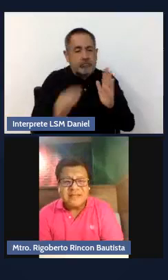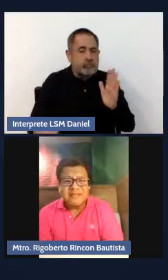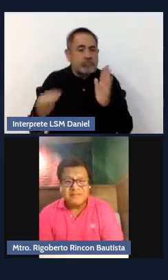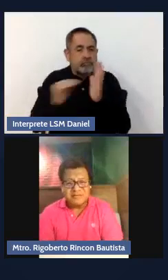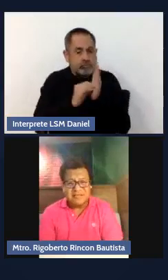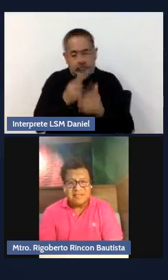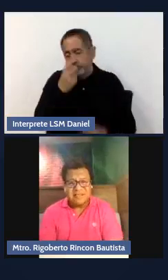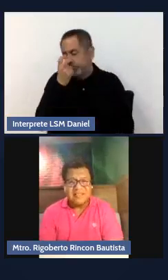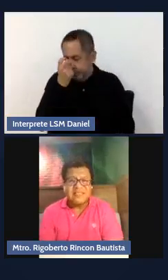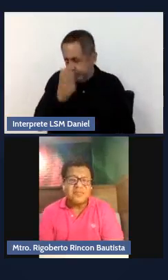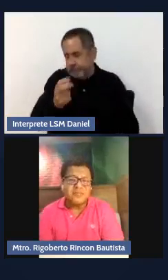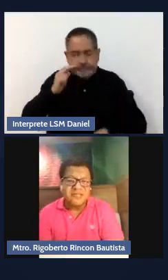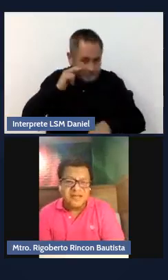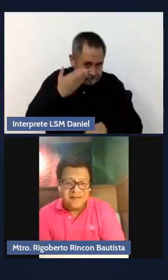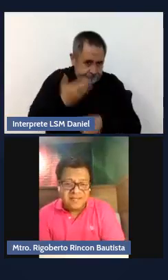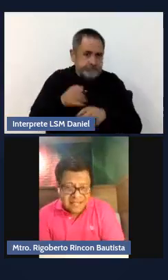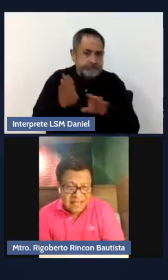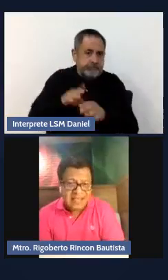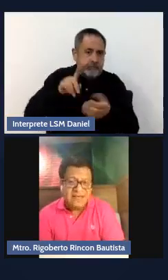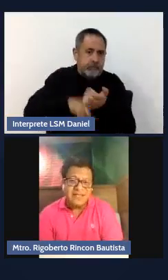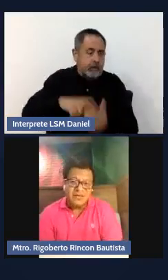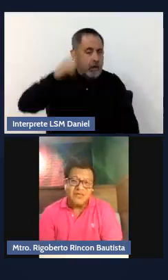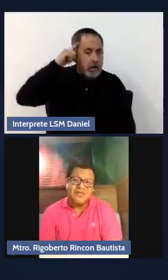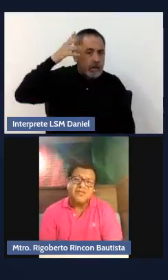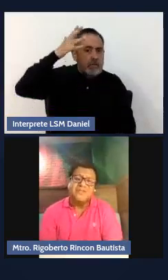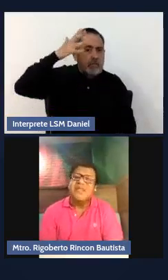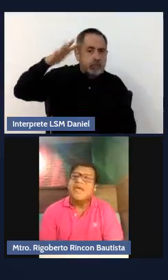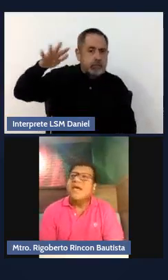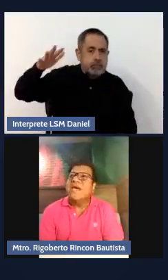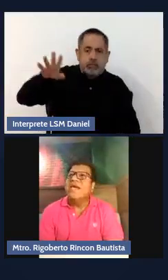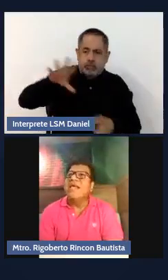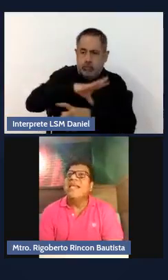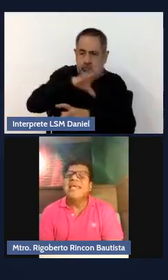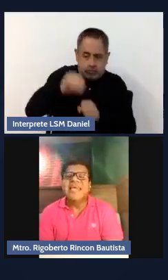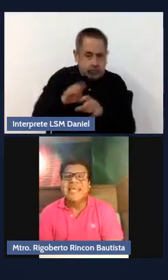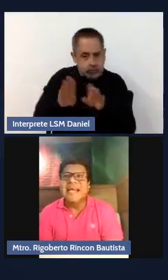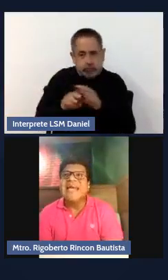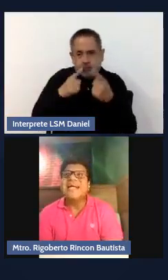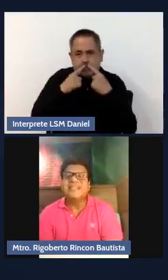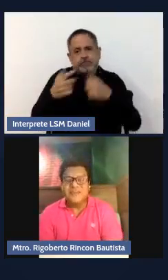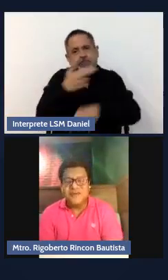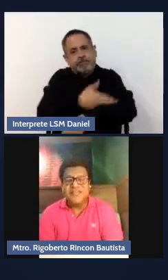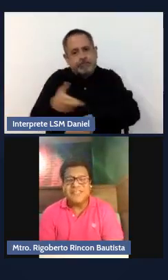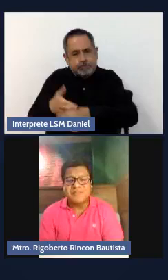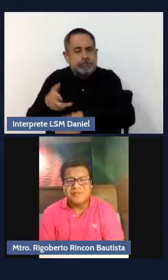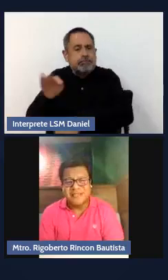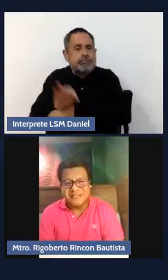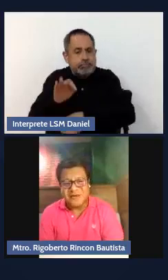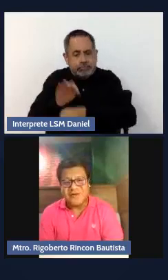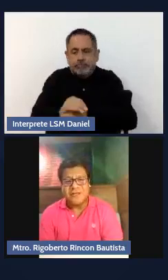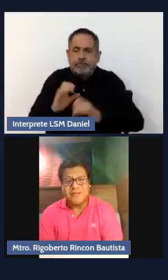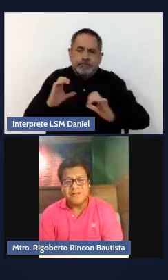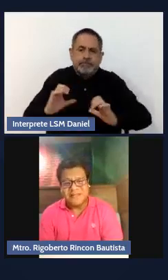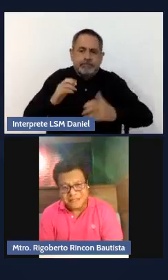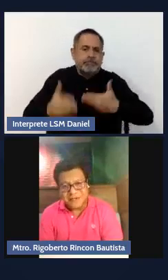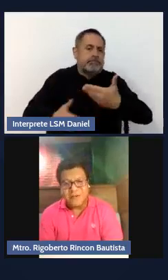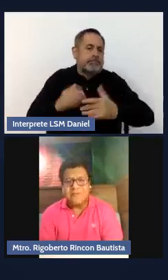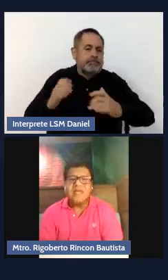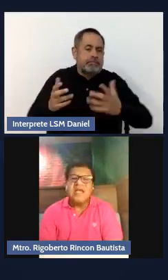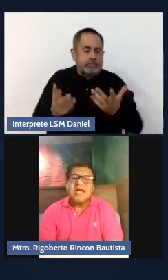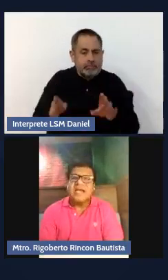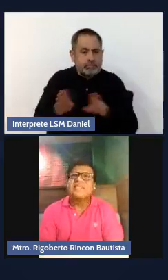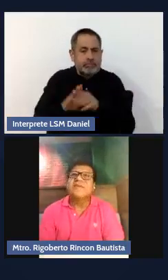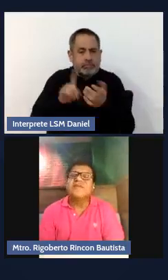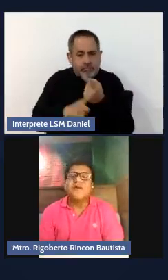y es responsabilidad de los adultos el generar acciones de protección, de prevención, respecto